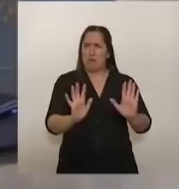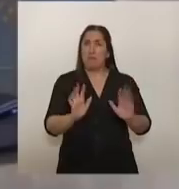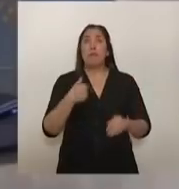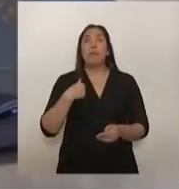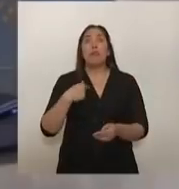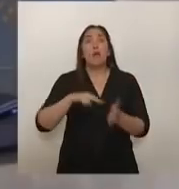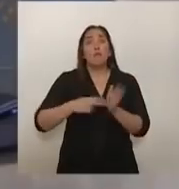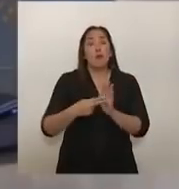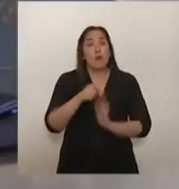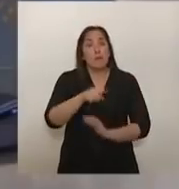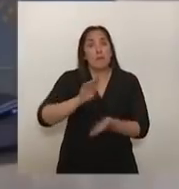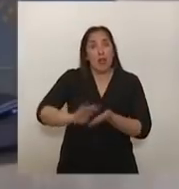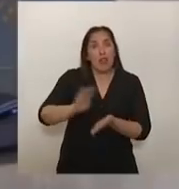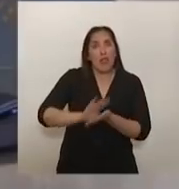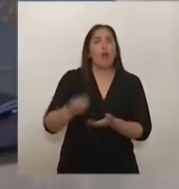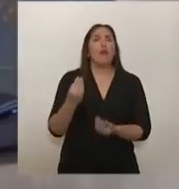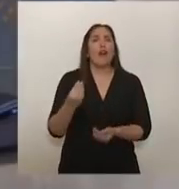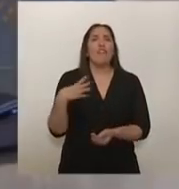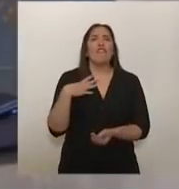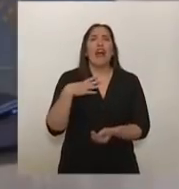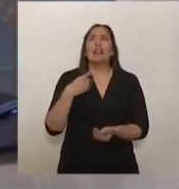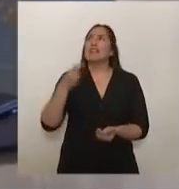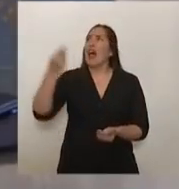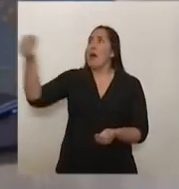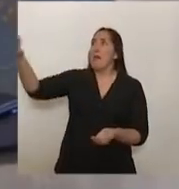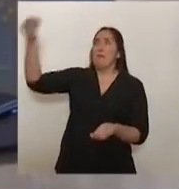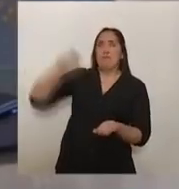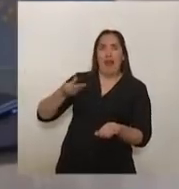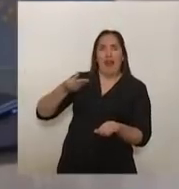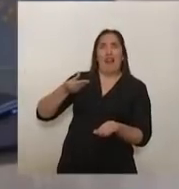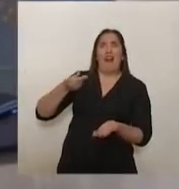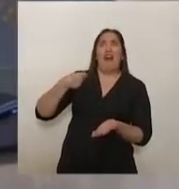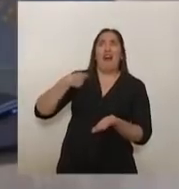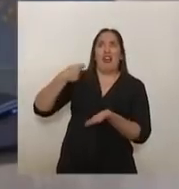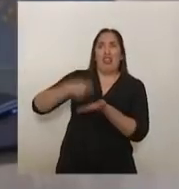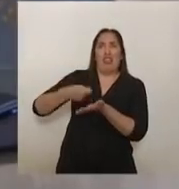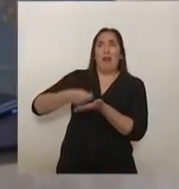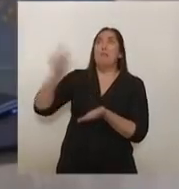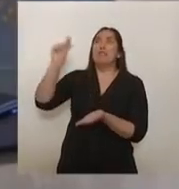la deuda es que no tenemos crédito para refinanciarla.